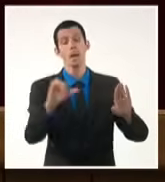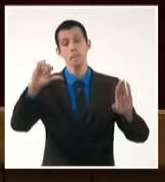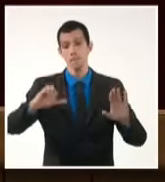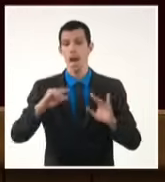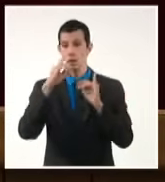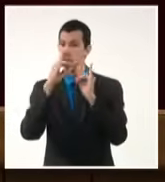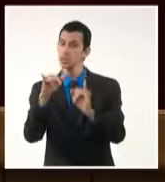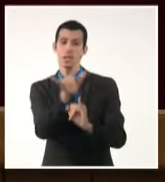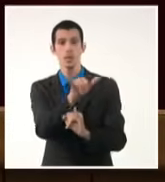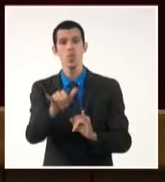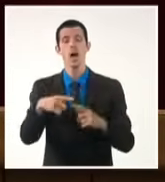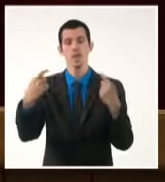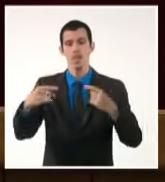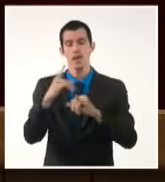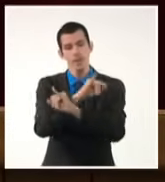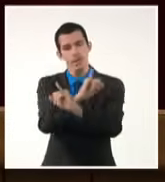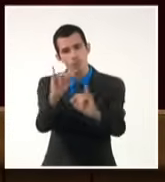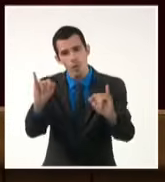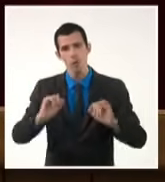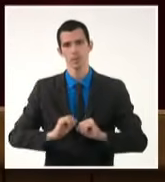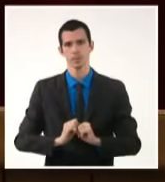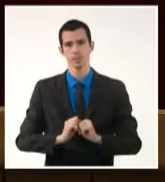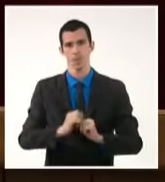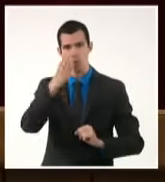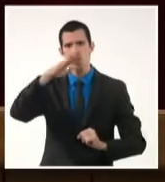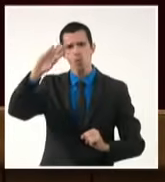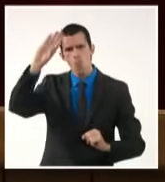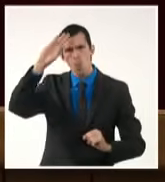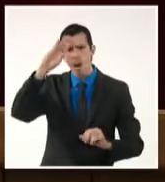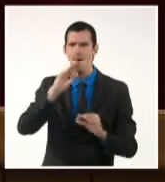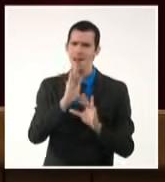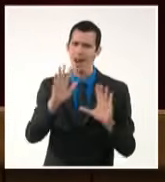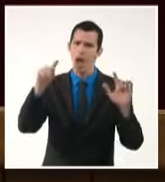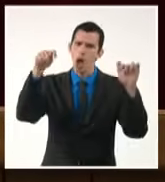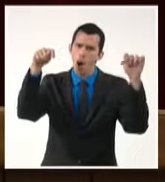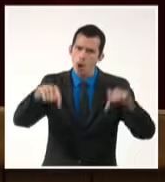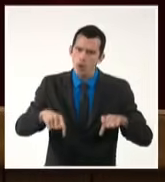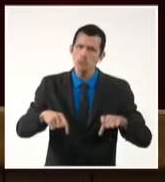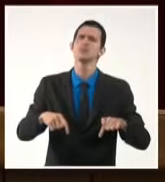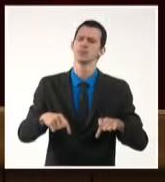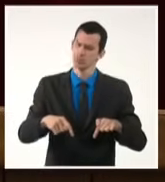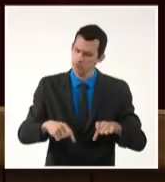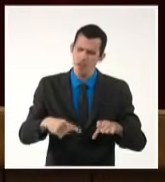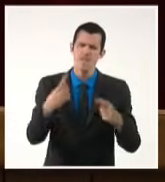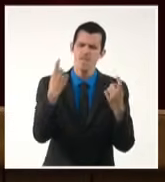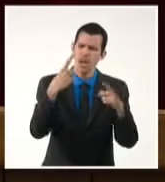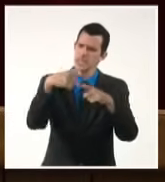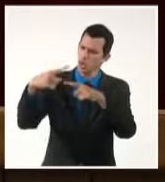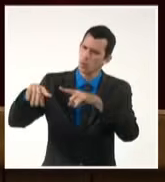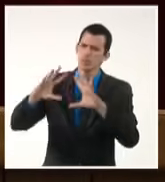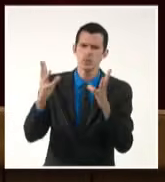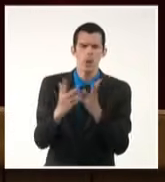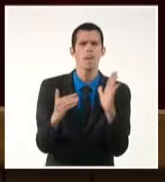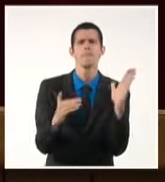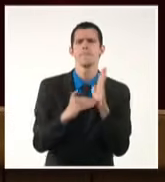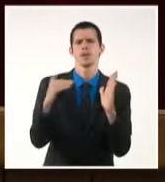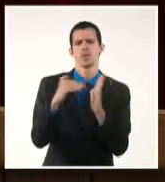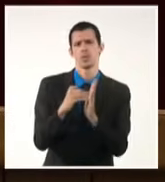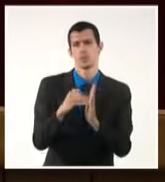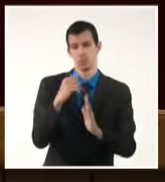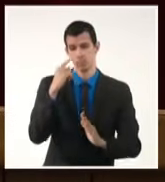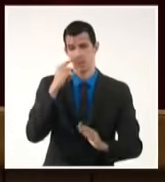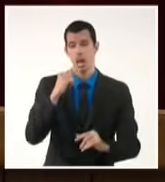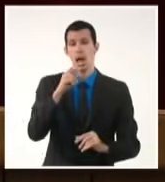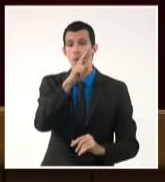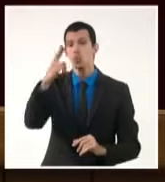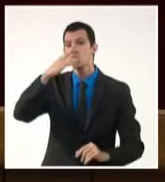carencias. Lamentablemente, todos sabemos que no es posible. Esta revolución comenzó por decirle al pueblo en